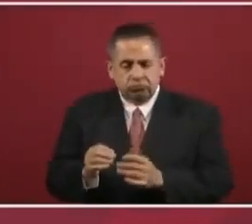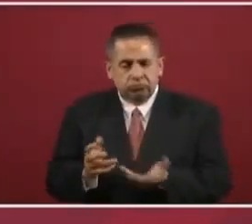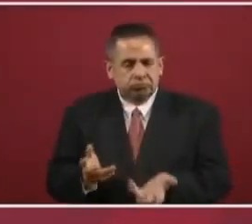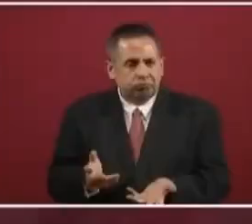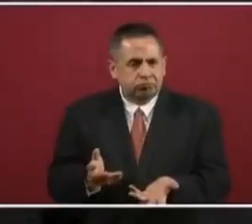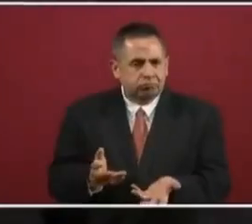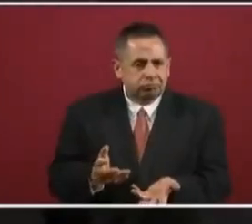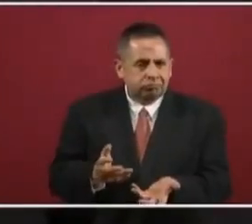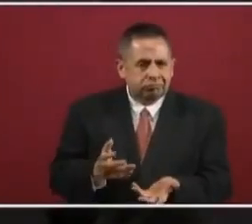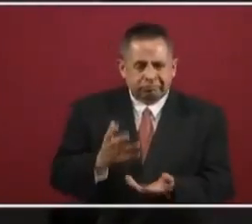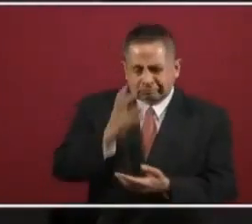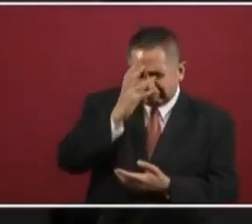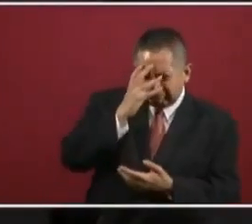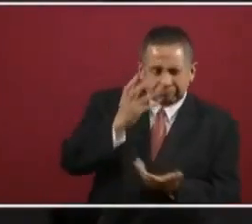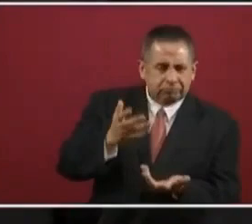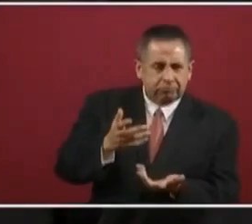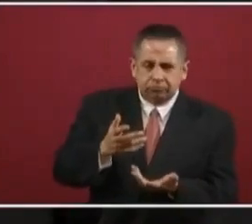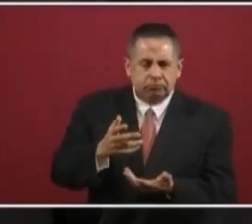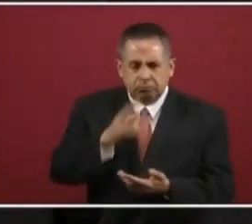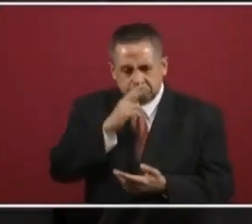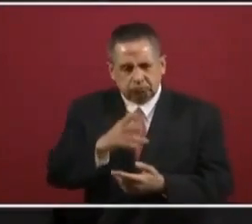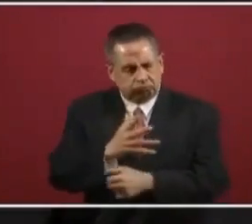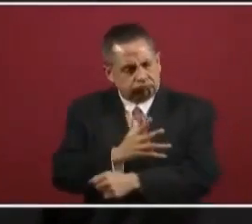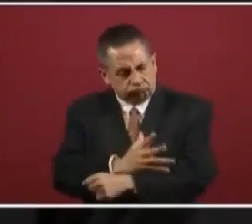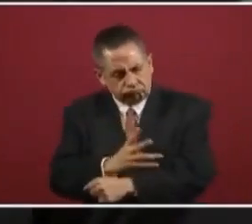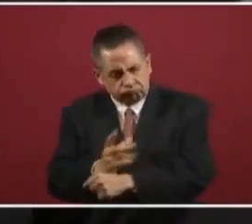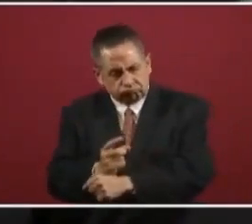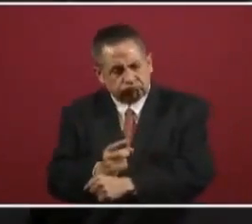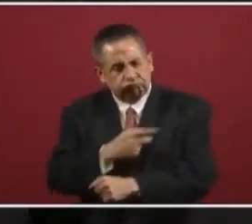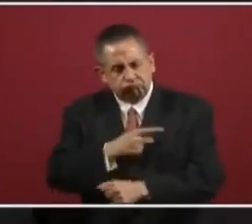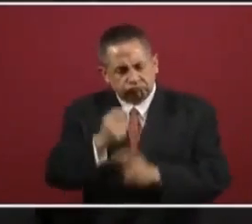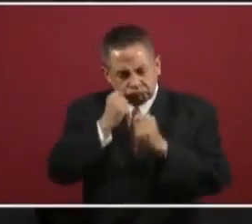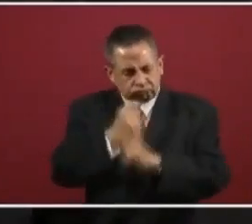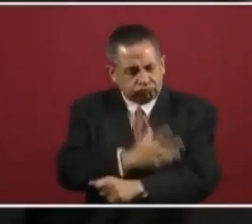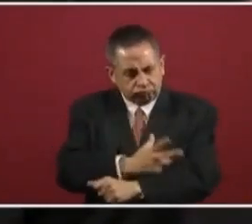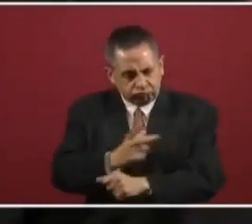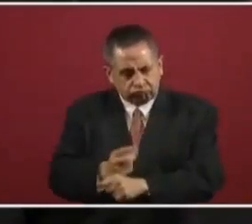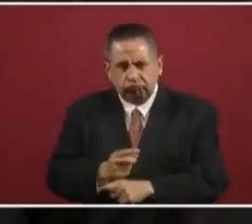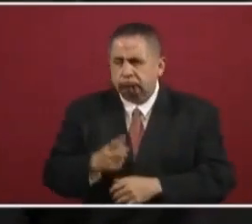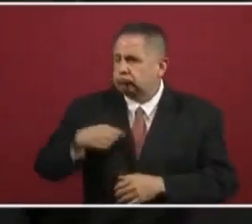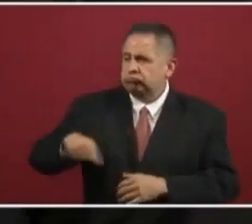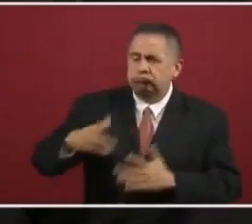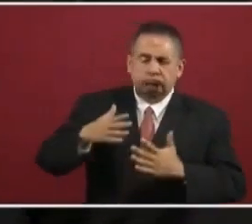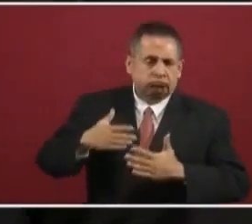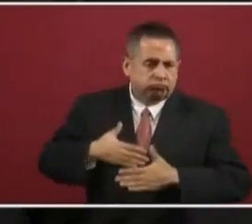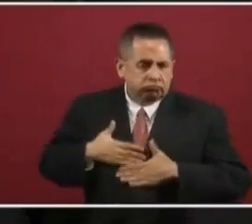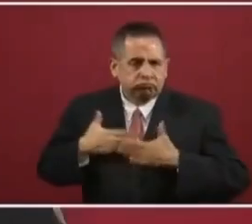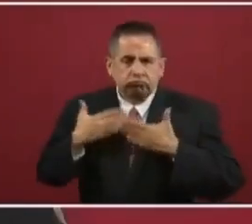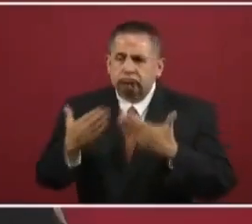no deshonra y que confiábamos en ellos